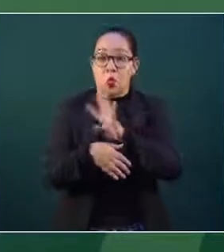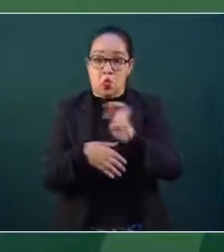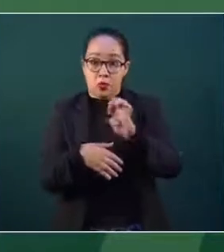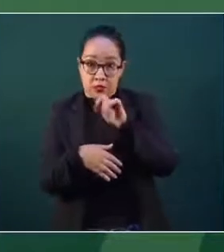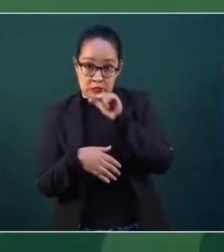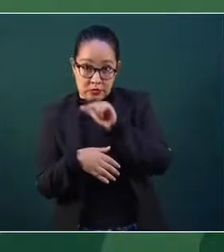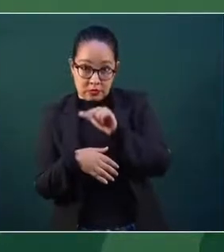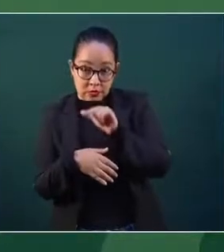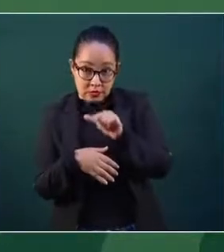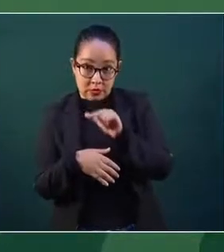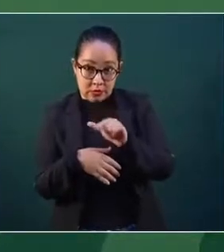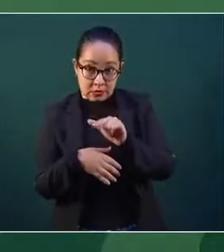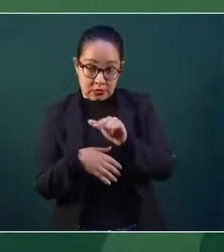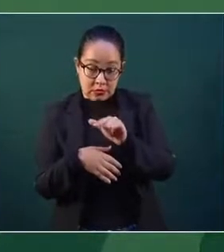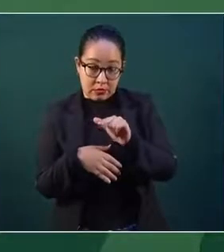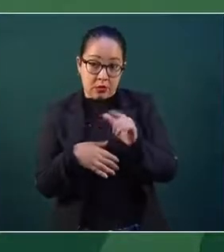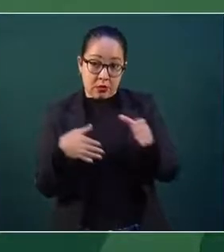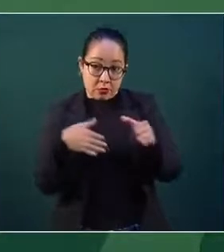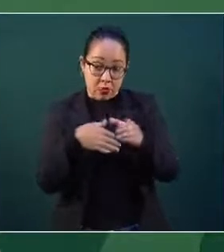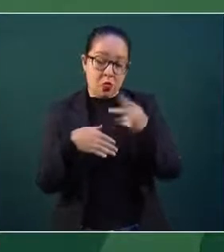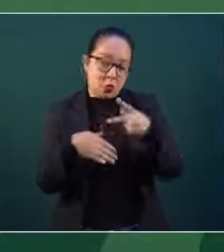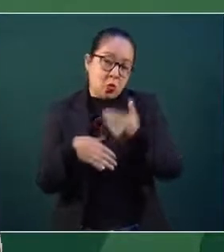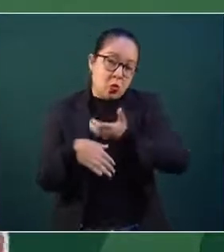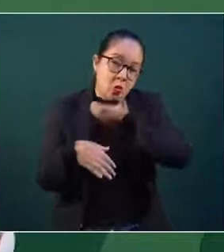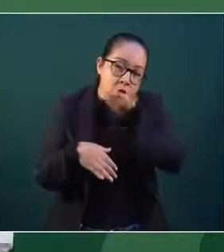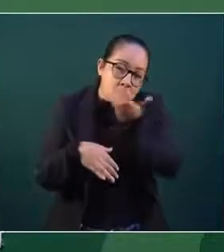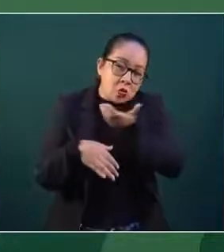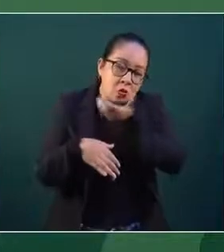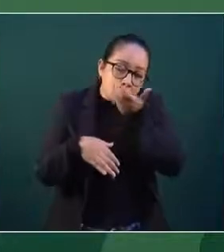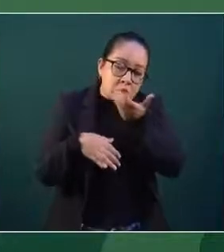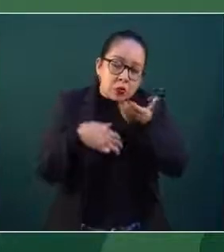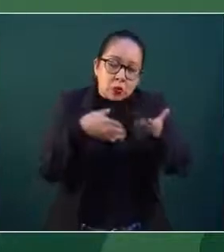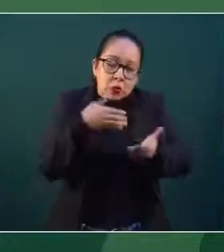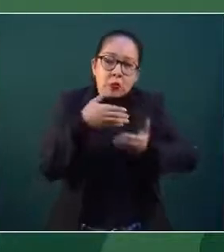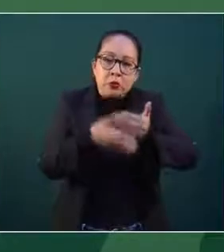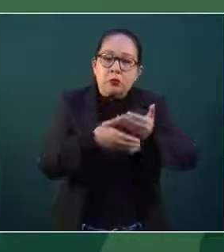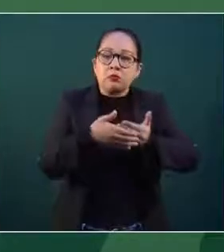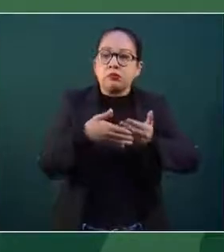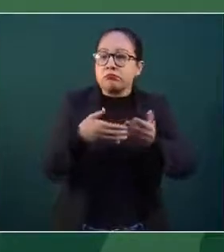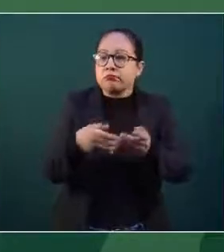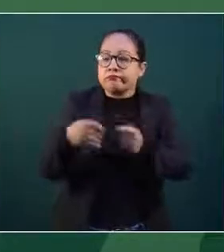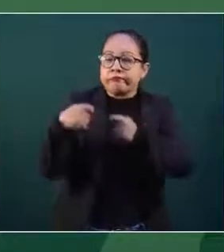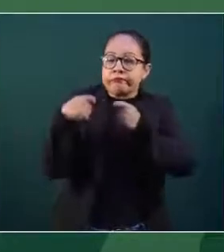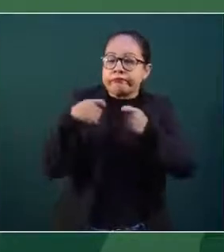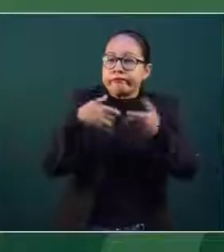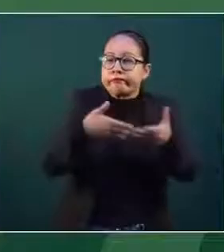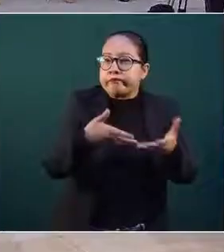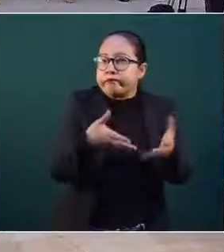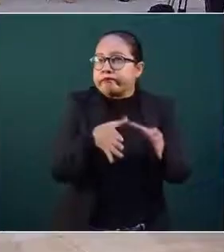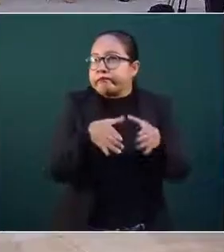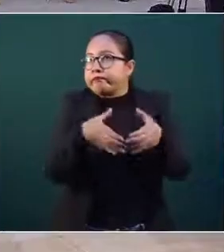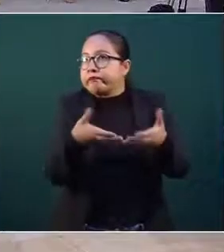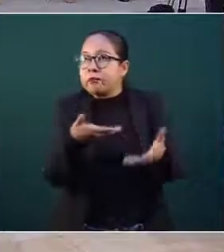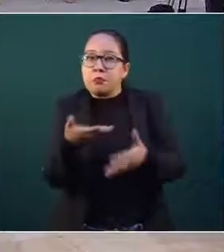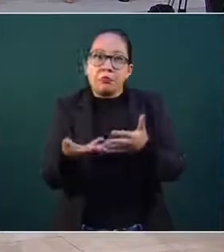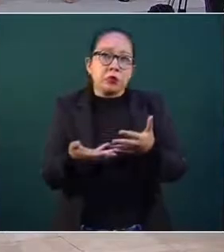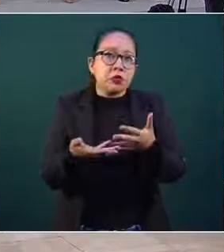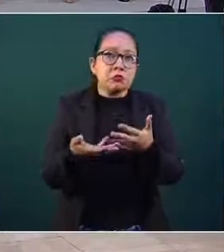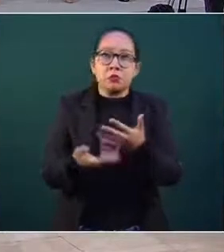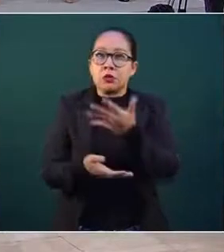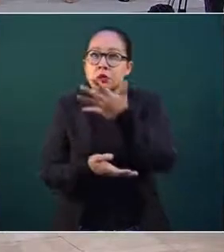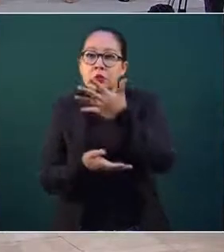417 de usos y costumbres. Aquí deben ser alrededor, ya lo dije, 10 de